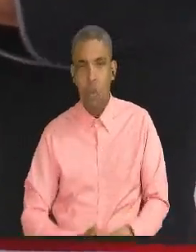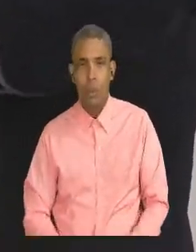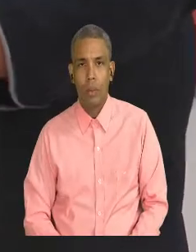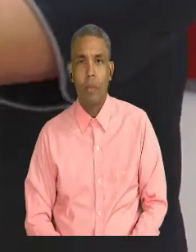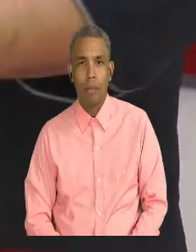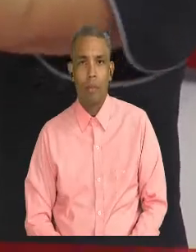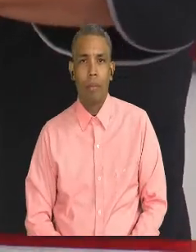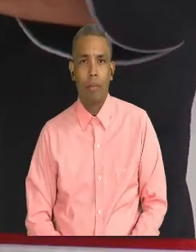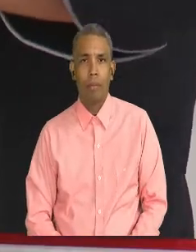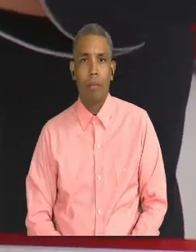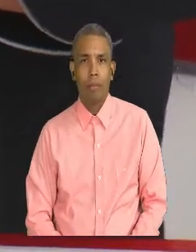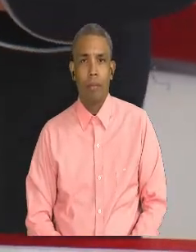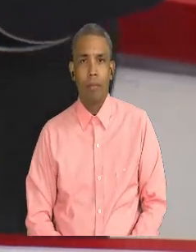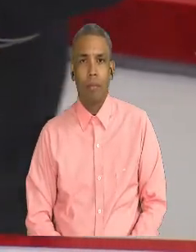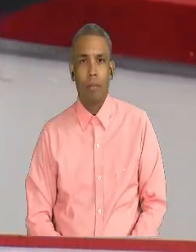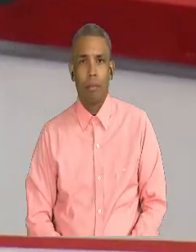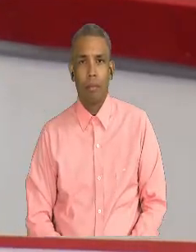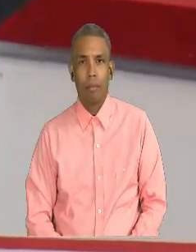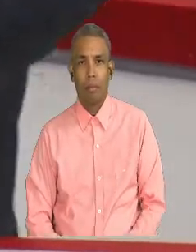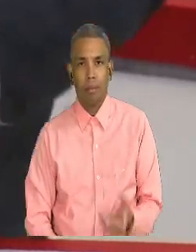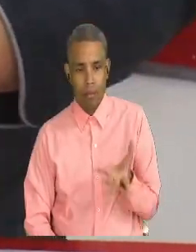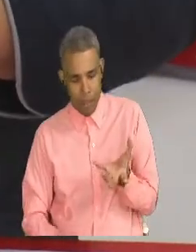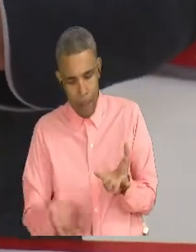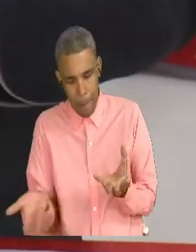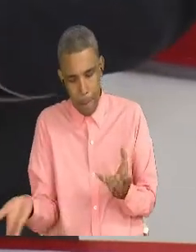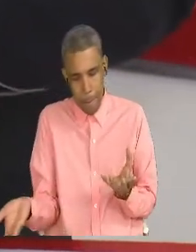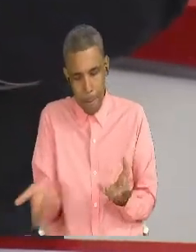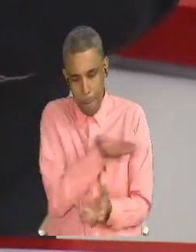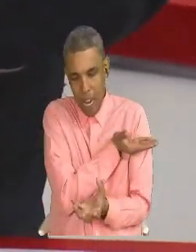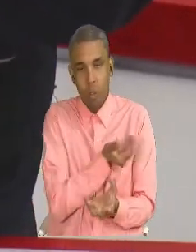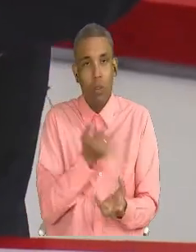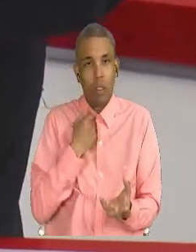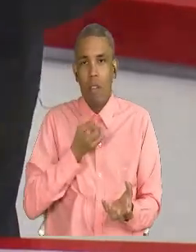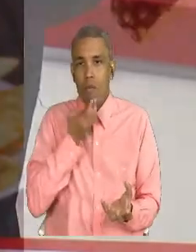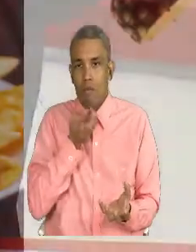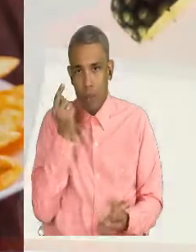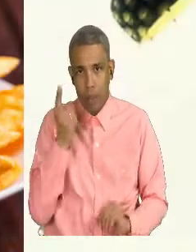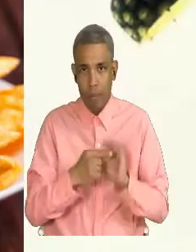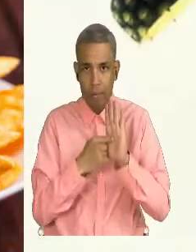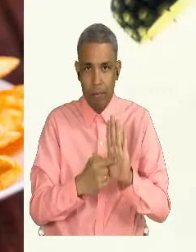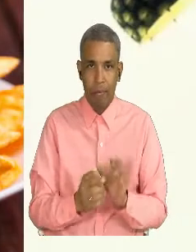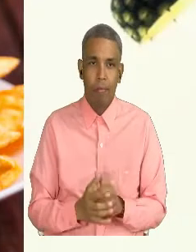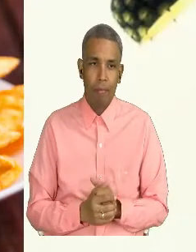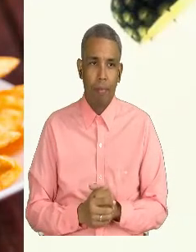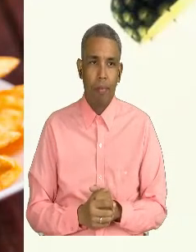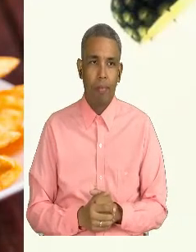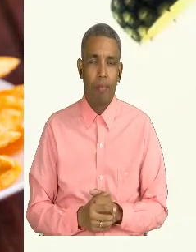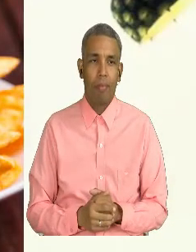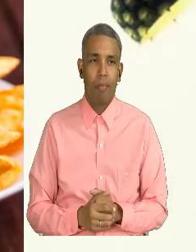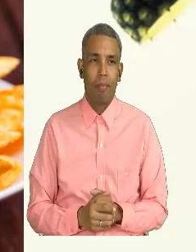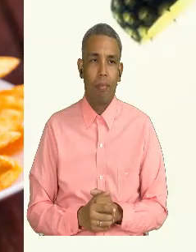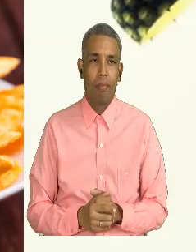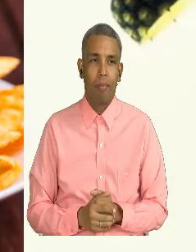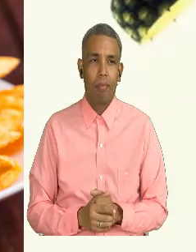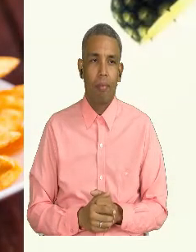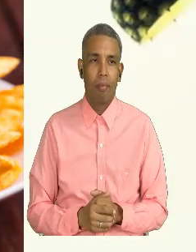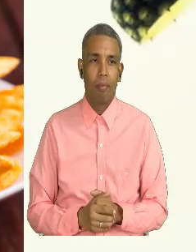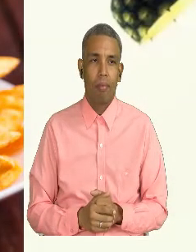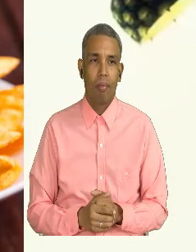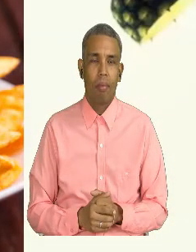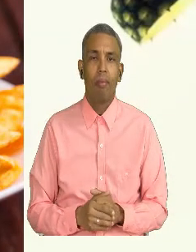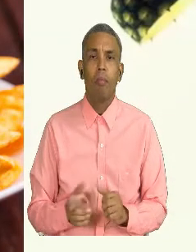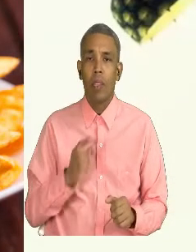mientras nosotros hacemos esto, queridos televidentes, ustedes recuerden que estas y otras recetas las pueden encontrar precisamente en su restaurante